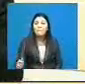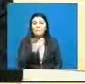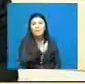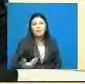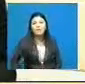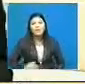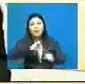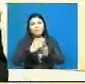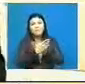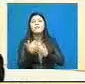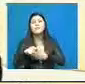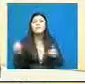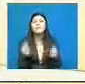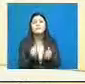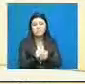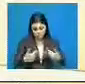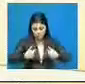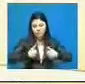República y del ministro de Hacienda.